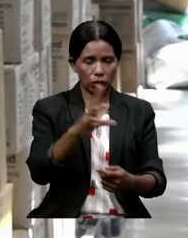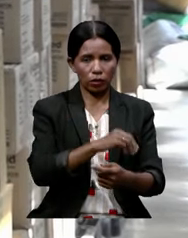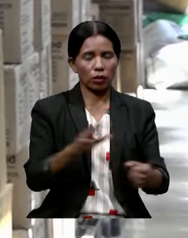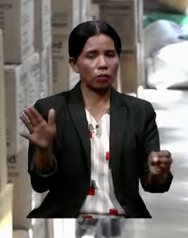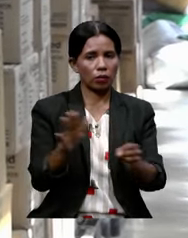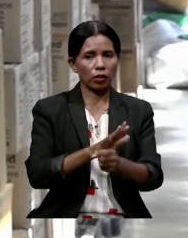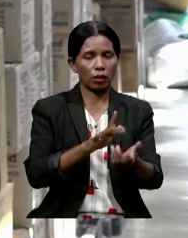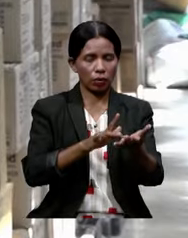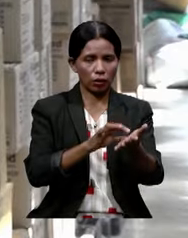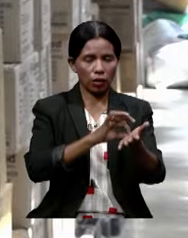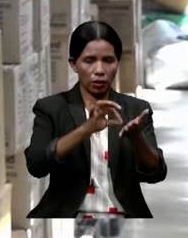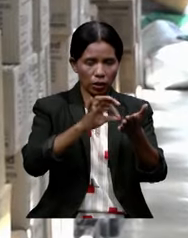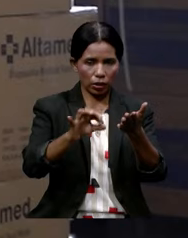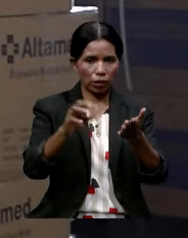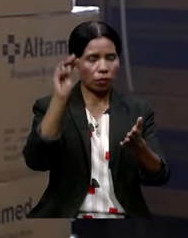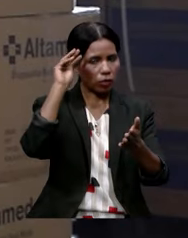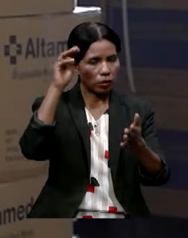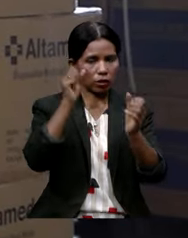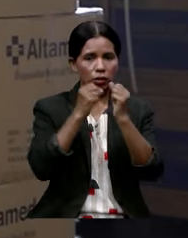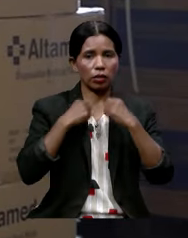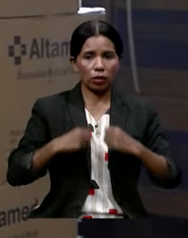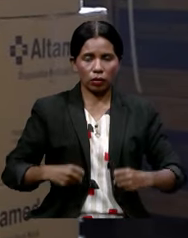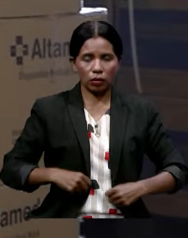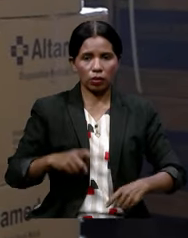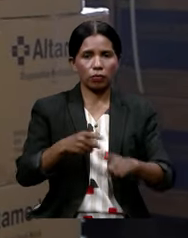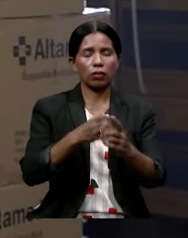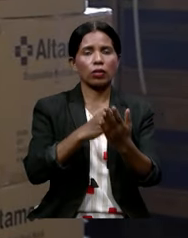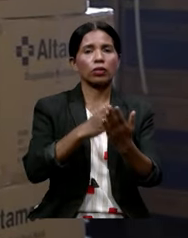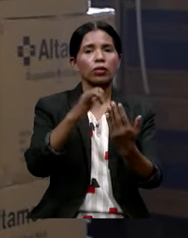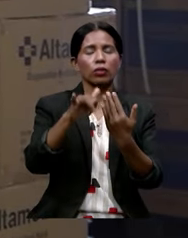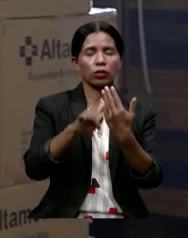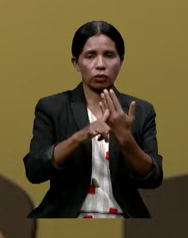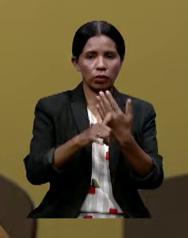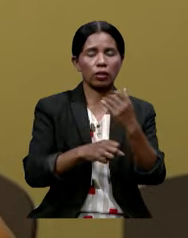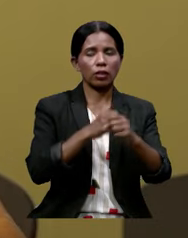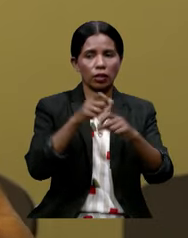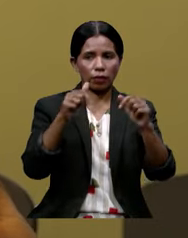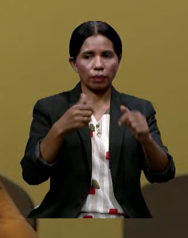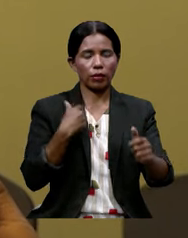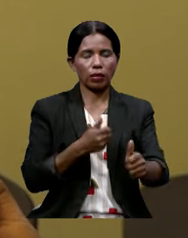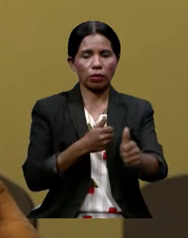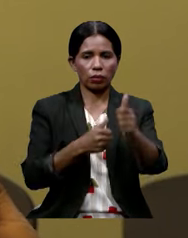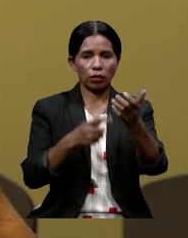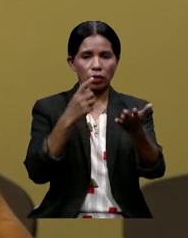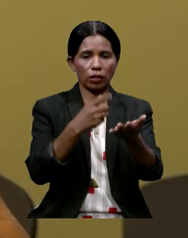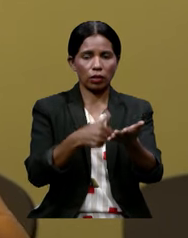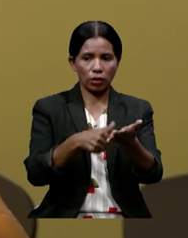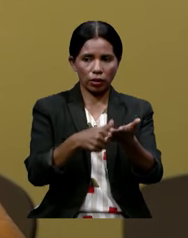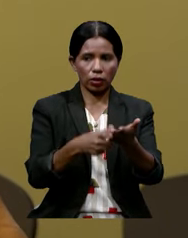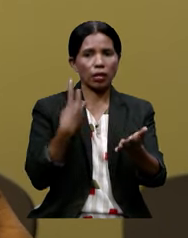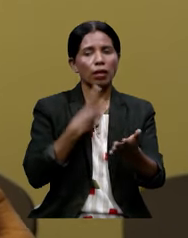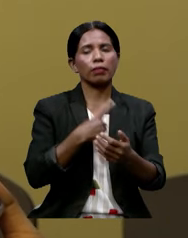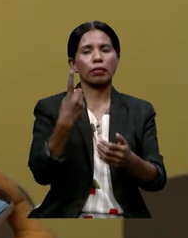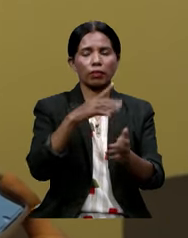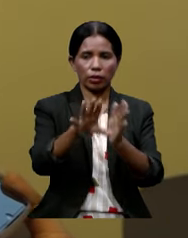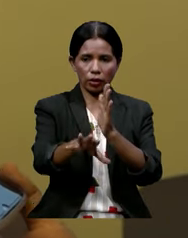hakere kona iha kontrato ho Ministerio Saúde iha fulan Junyo tinang ne. Ito baja ba nota informativa nebe makami sempre